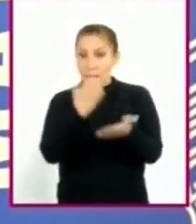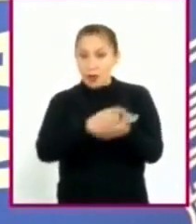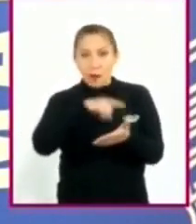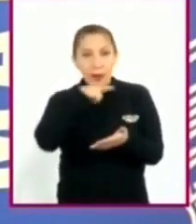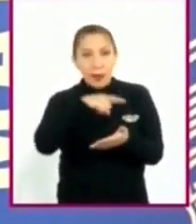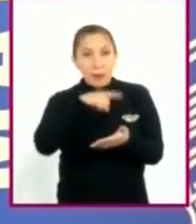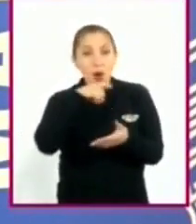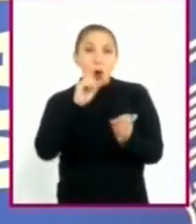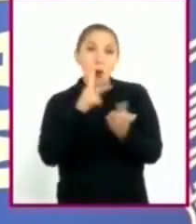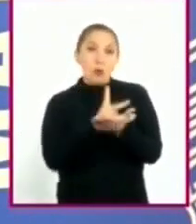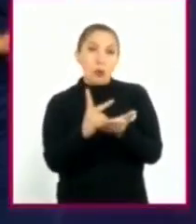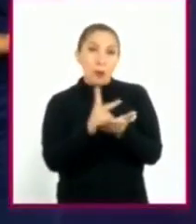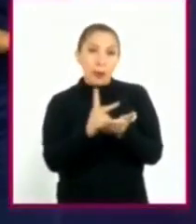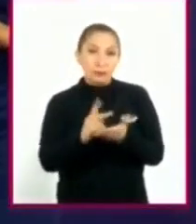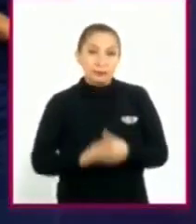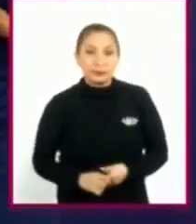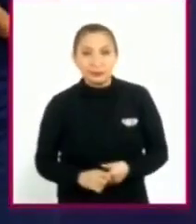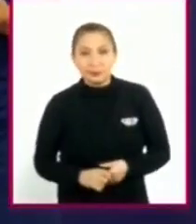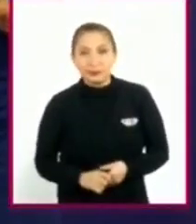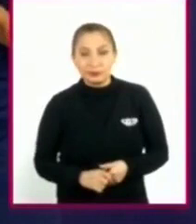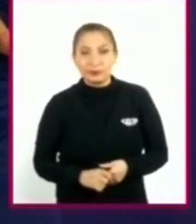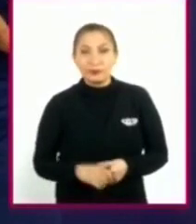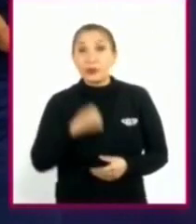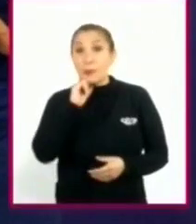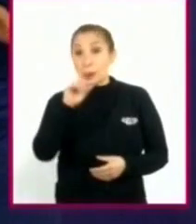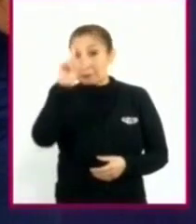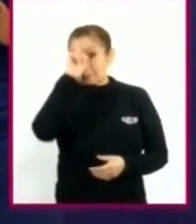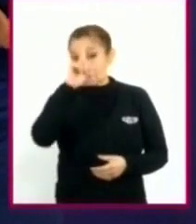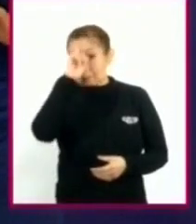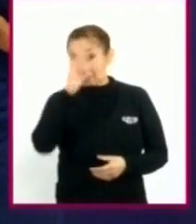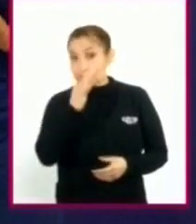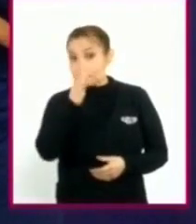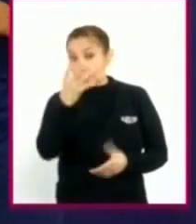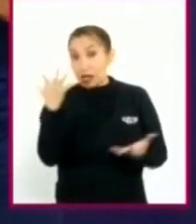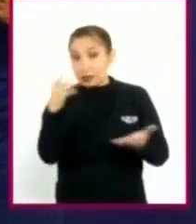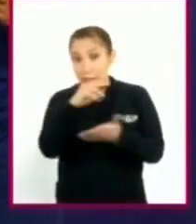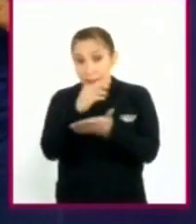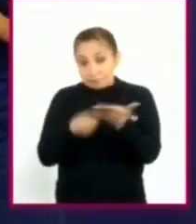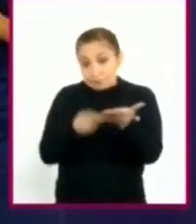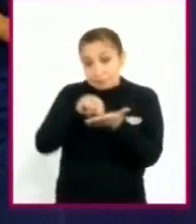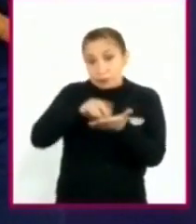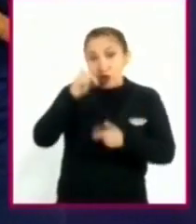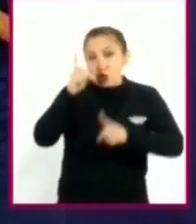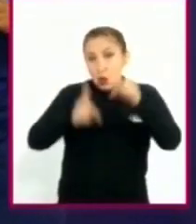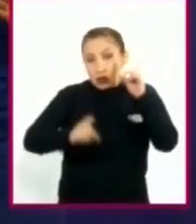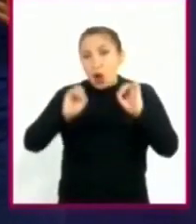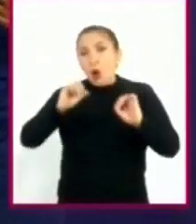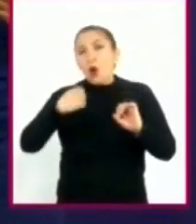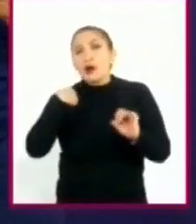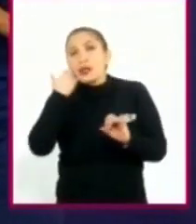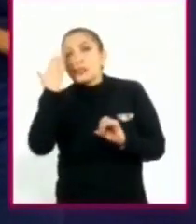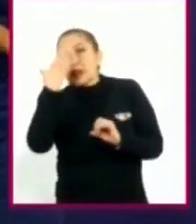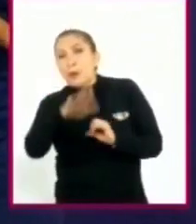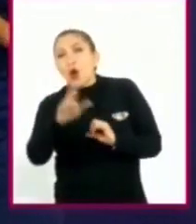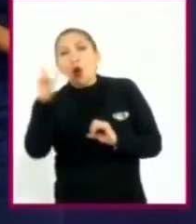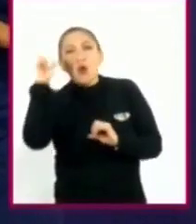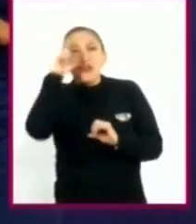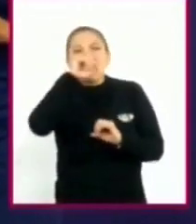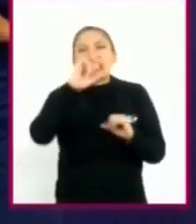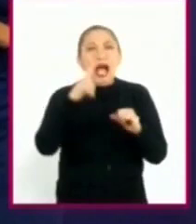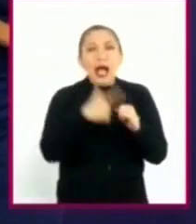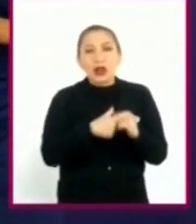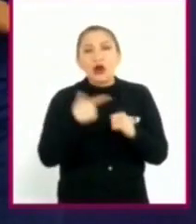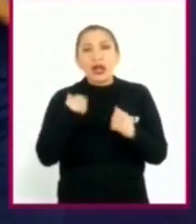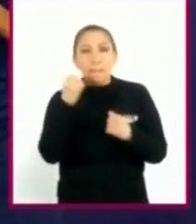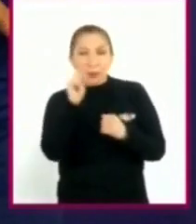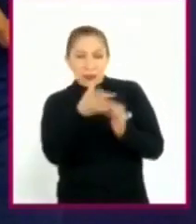lápiz o pluma para escribir. Les recomiendo llevar un registro de las dudas, inquietudes o dificultades que surjan